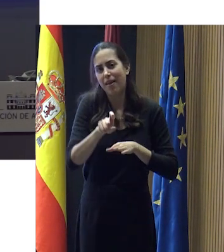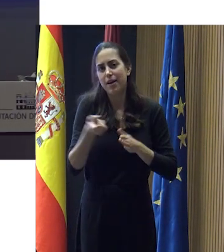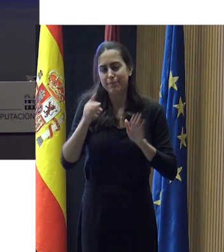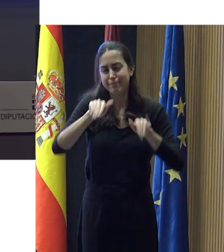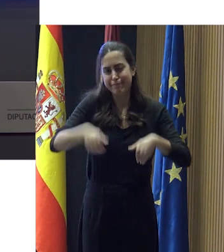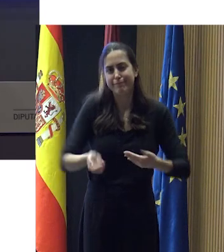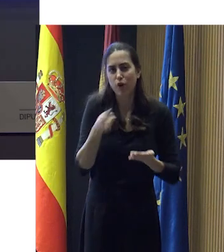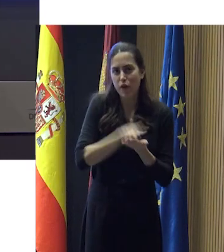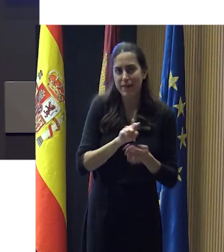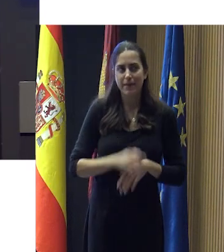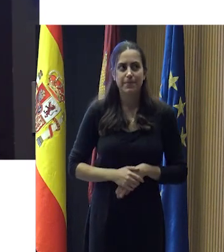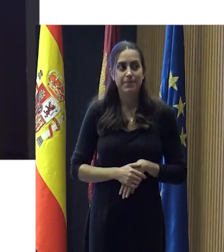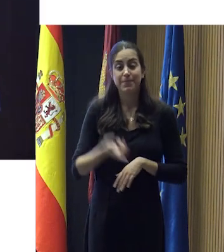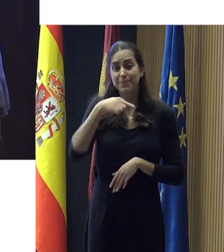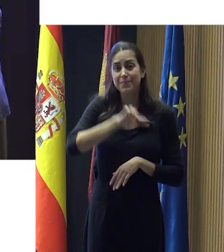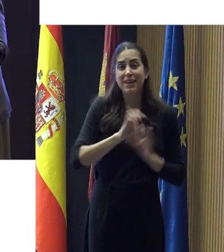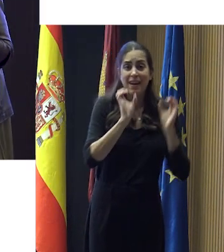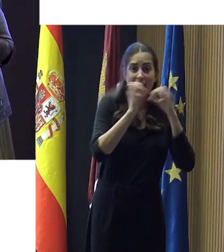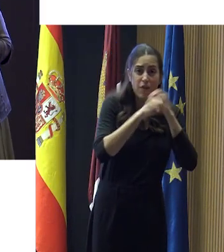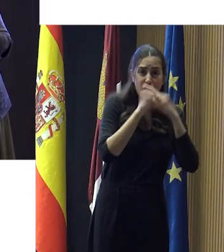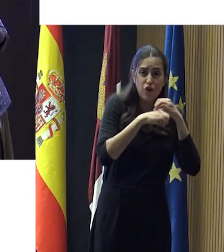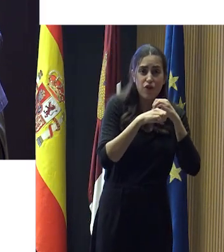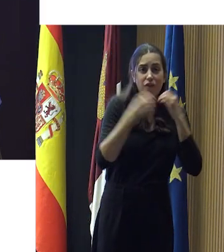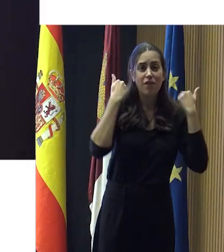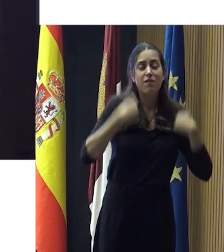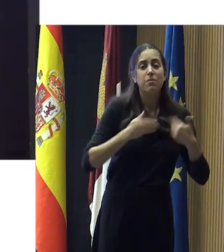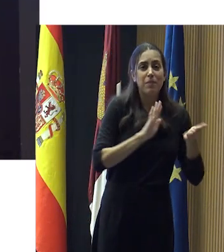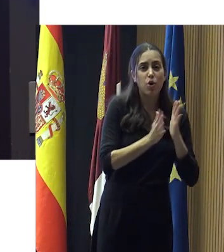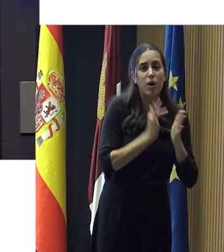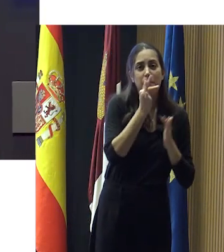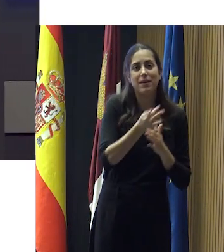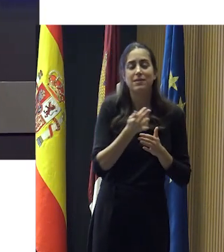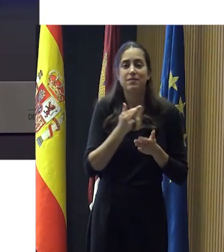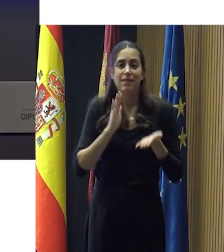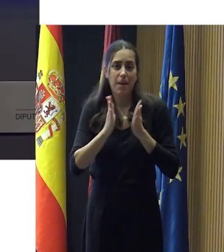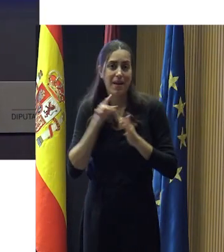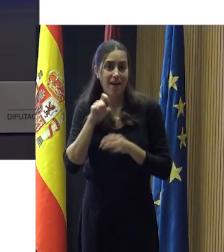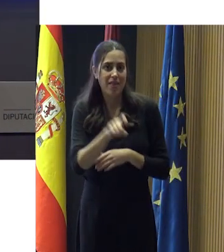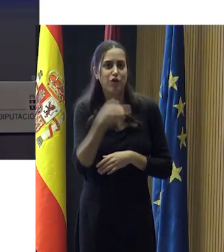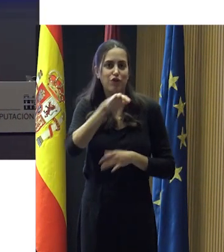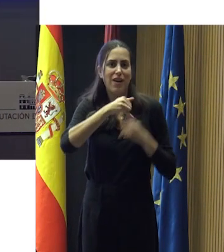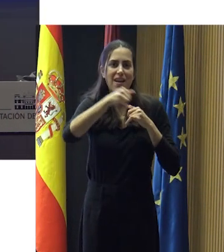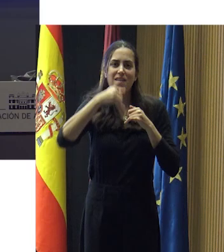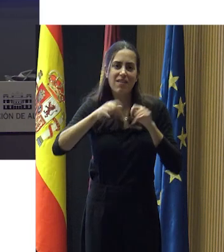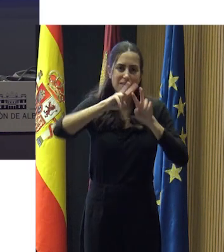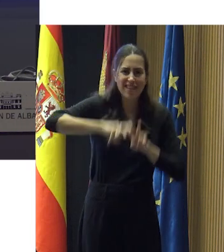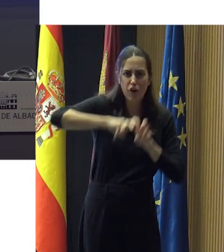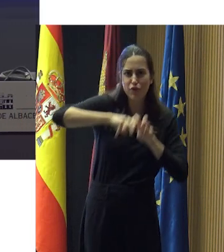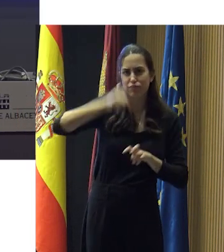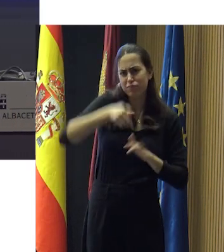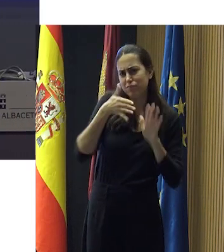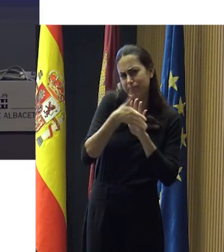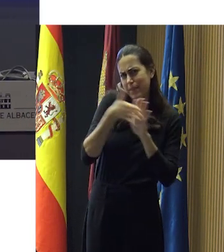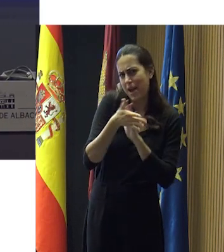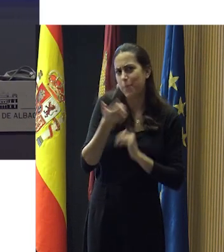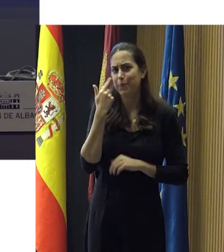desde el Laboratorio de Fisiopatología y Terapia de Cáncer vamos a hablar un poco de las líneas de investigación que tenemos y que estamos desarrollando para